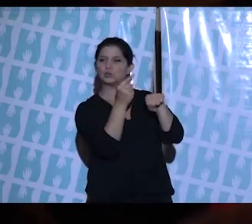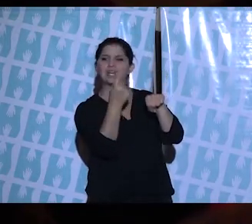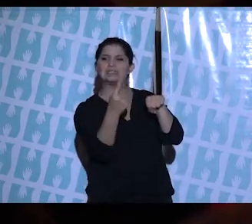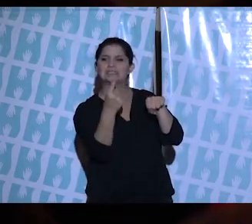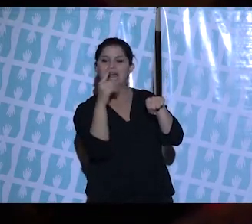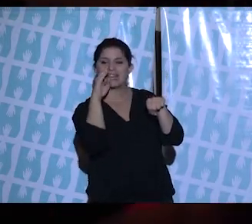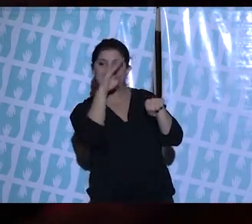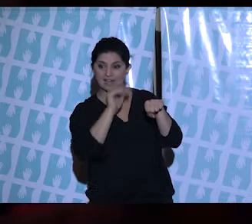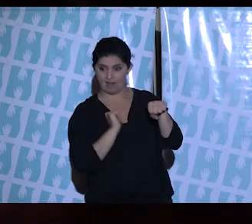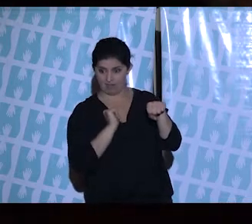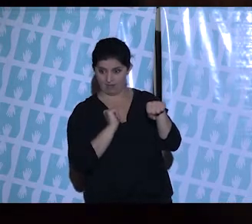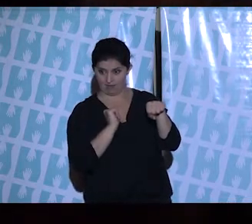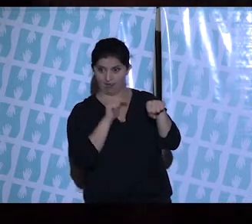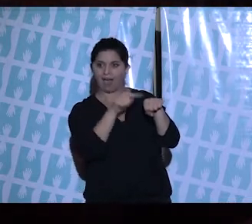nigra.